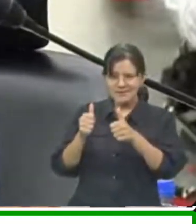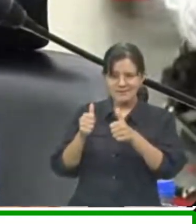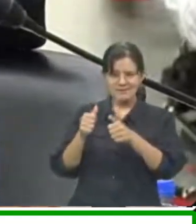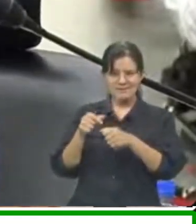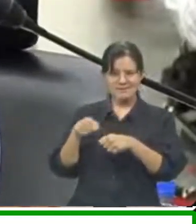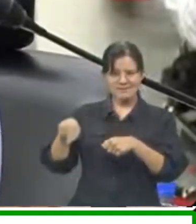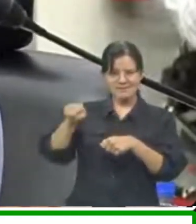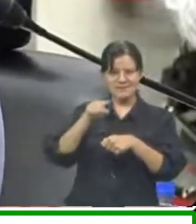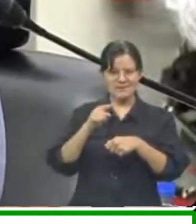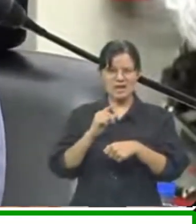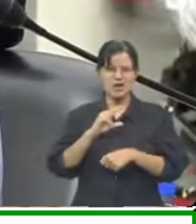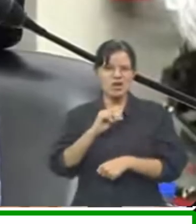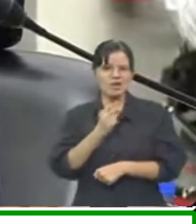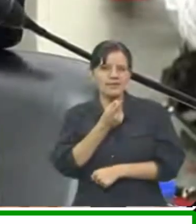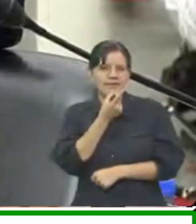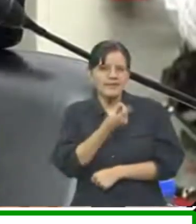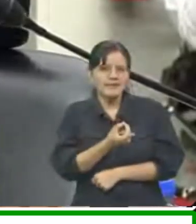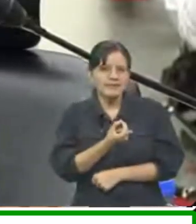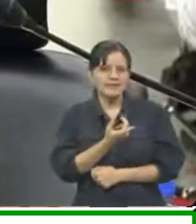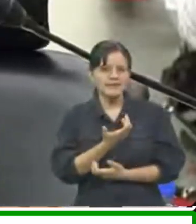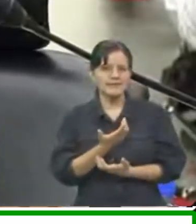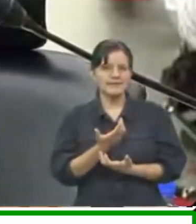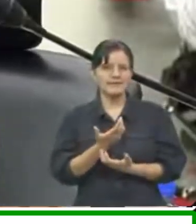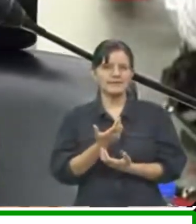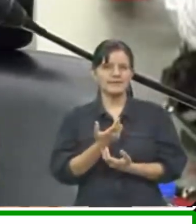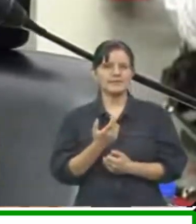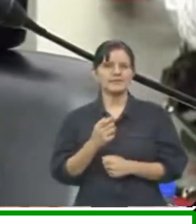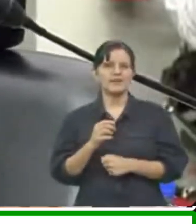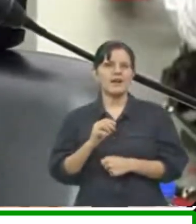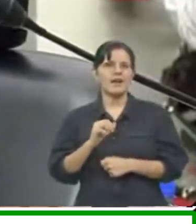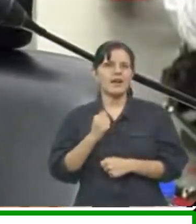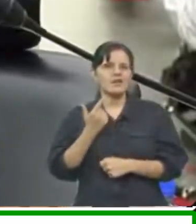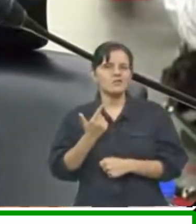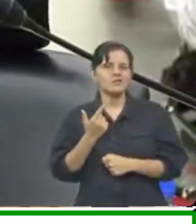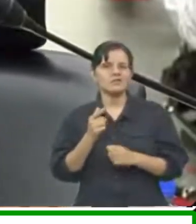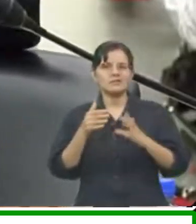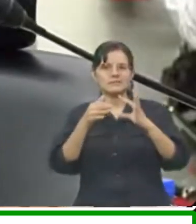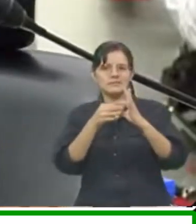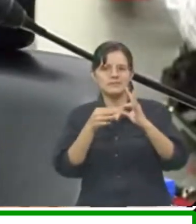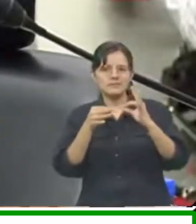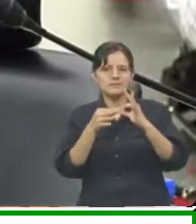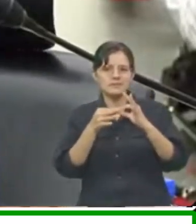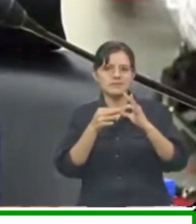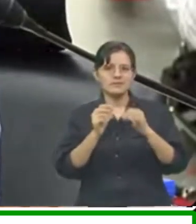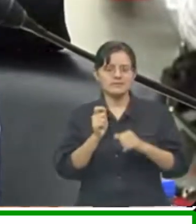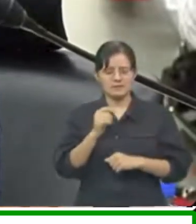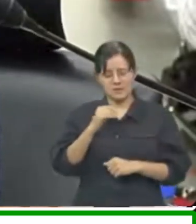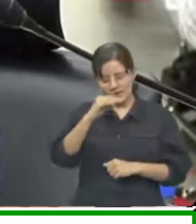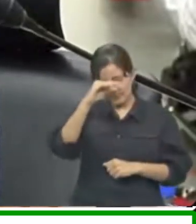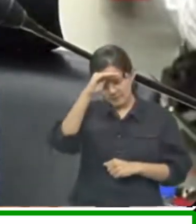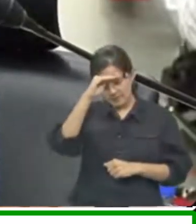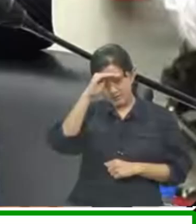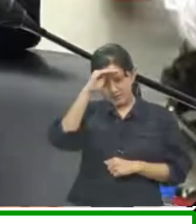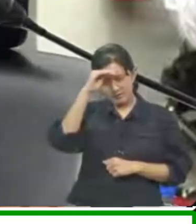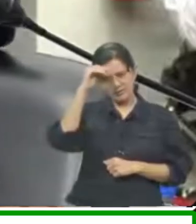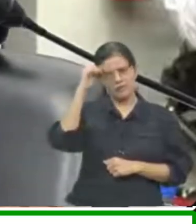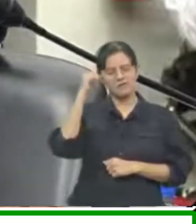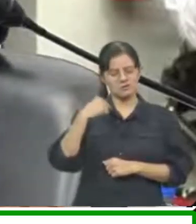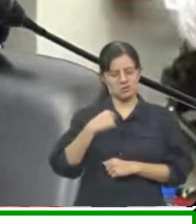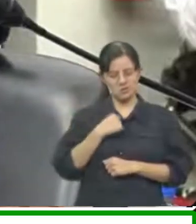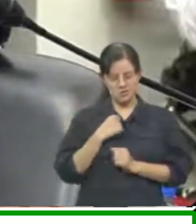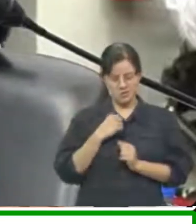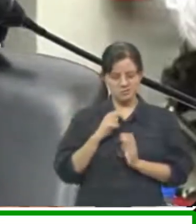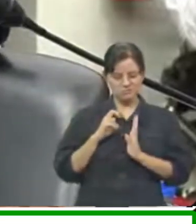que enuncien, digan, pronuncien algunas palabras que tengan que ver con reflexión,